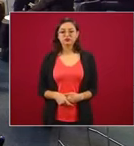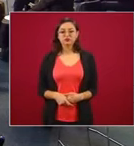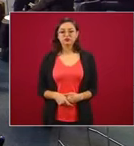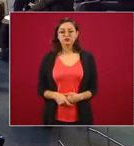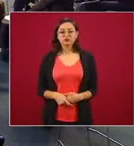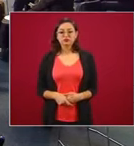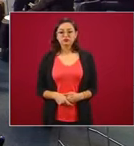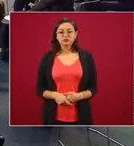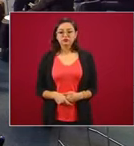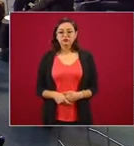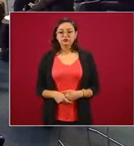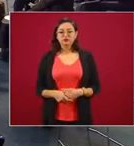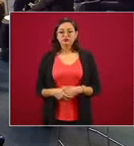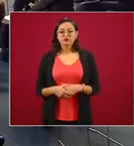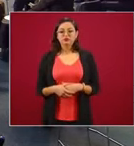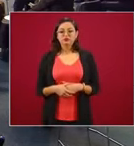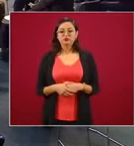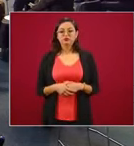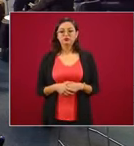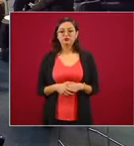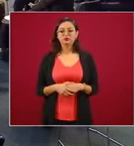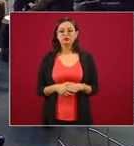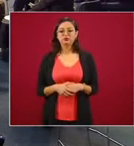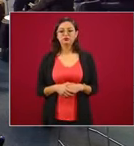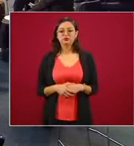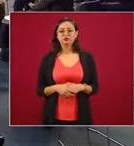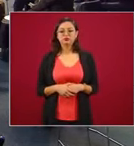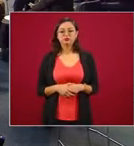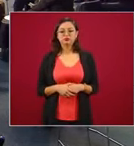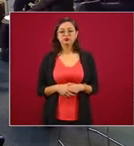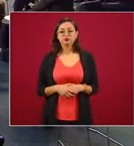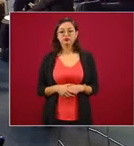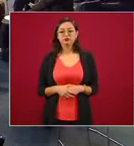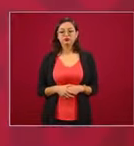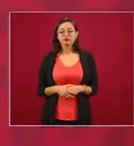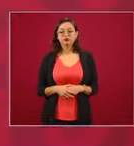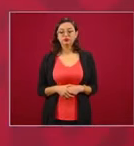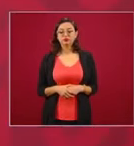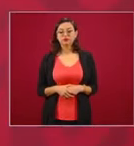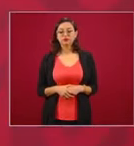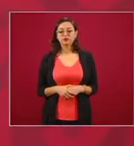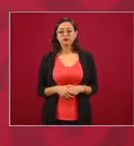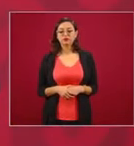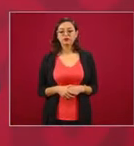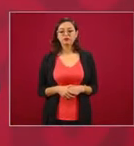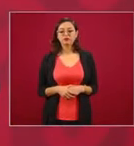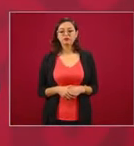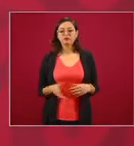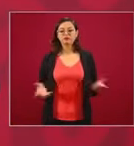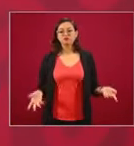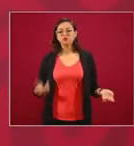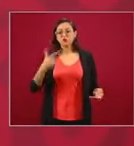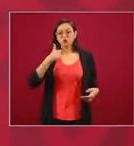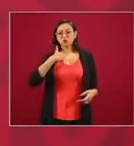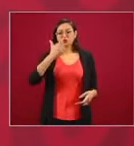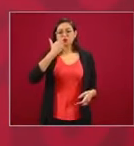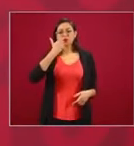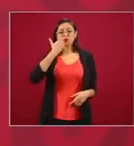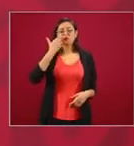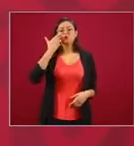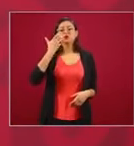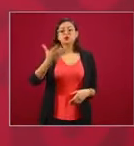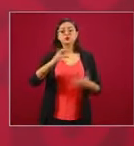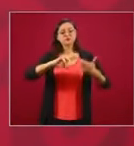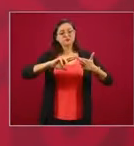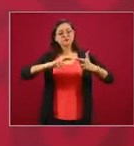lleva en su agenda esta frase. Yo quiero mantener una relación